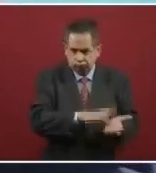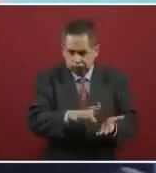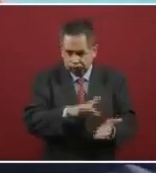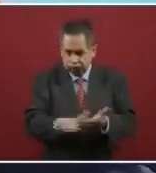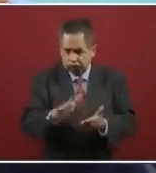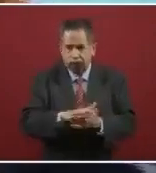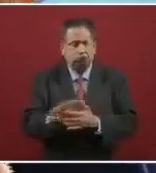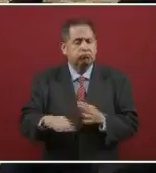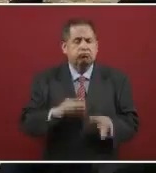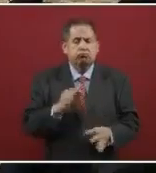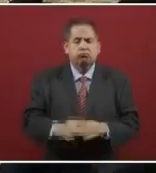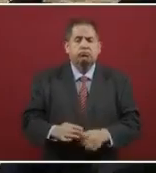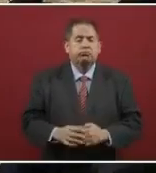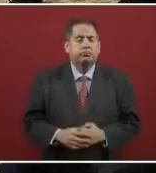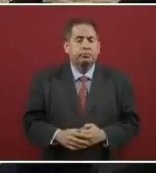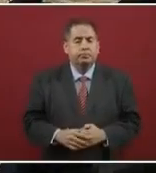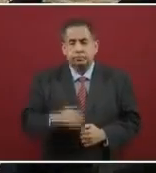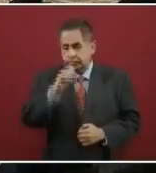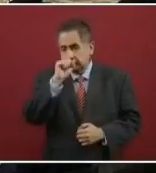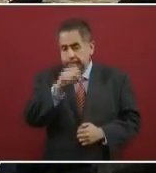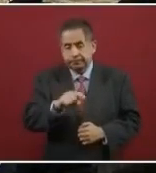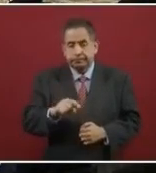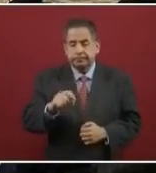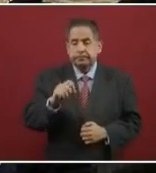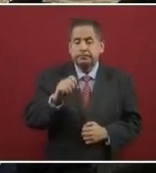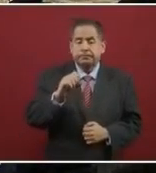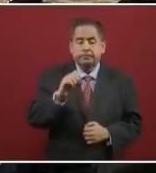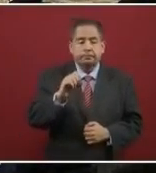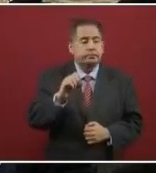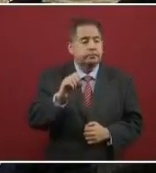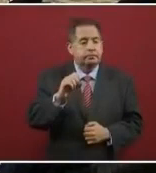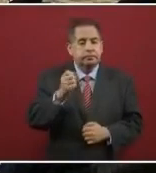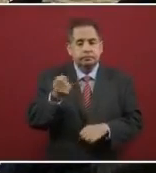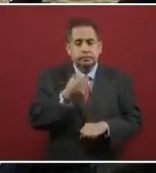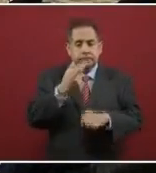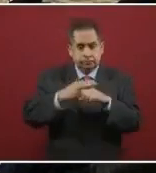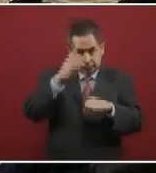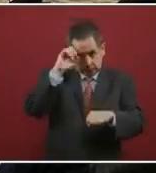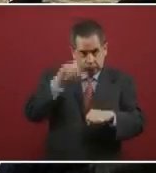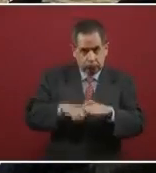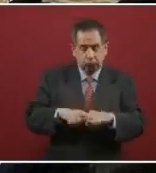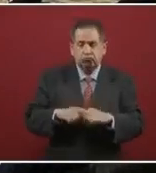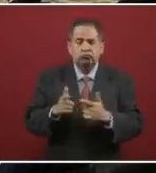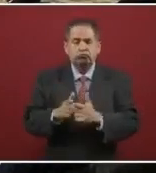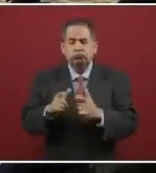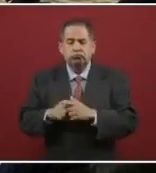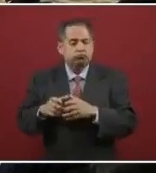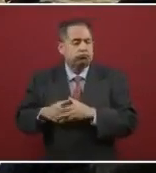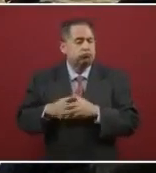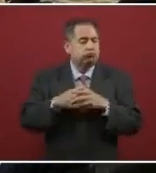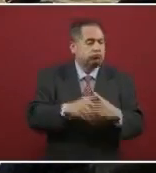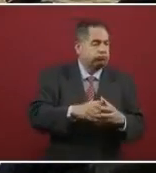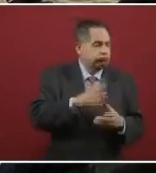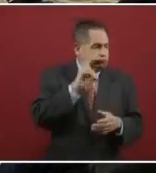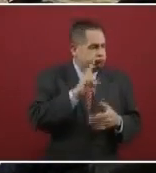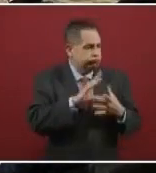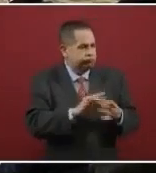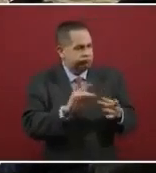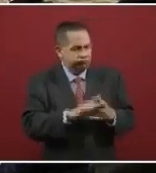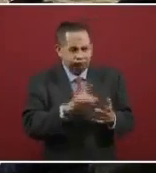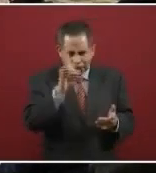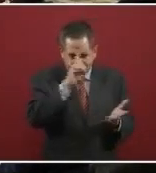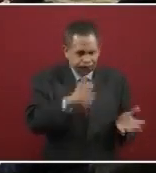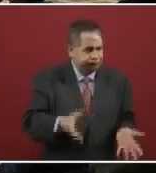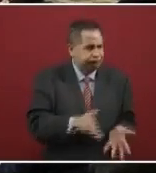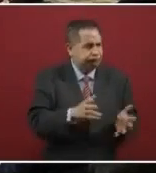la Secretaría de Cultura se generaron brigadas culturales cuyo objetivo fue promover procesos resilientes en